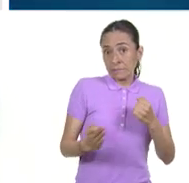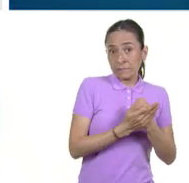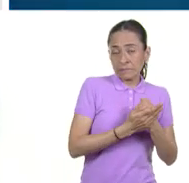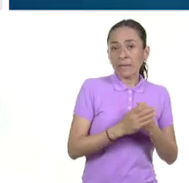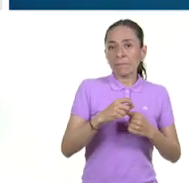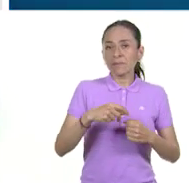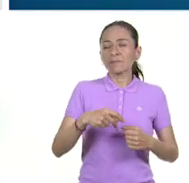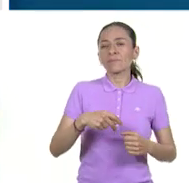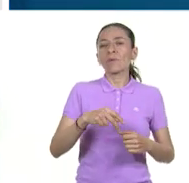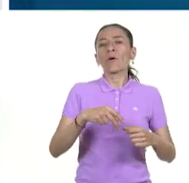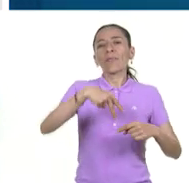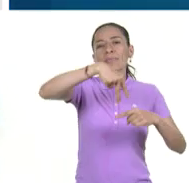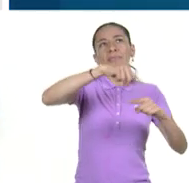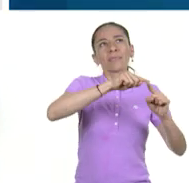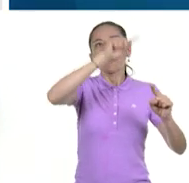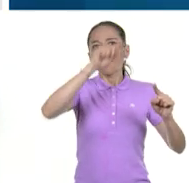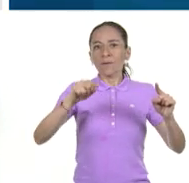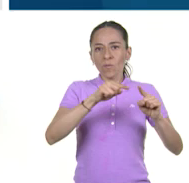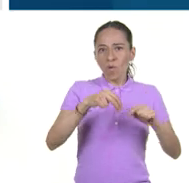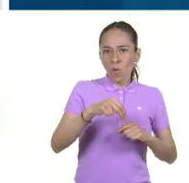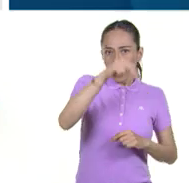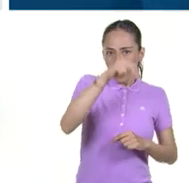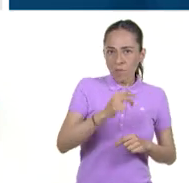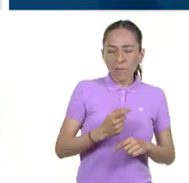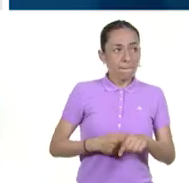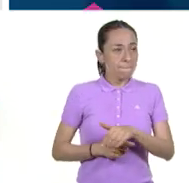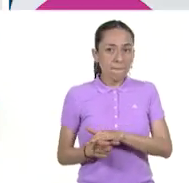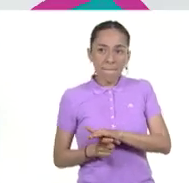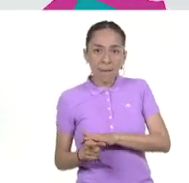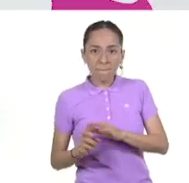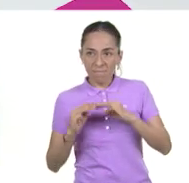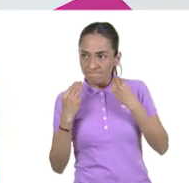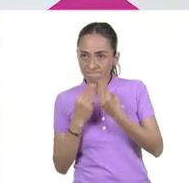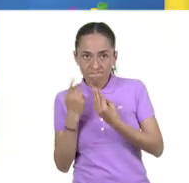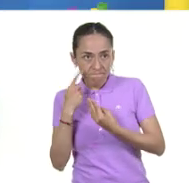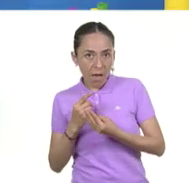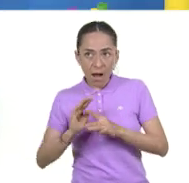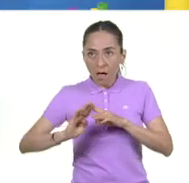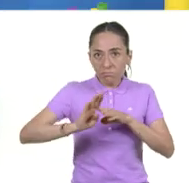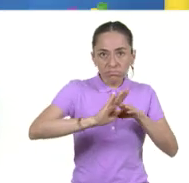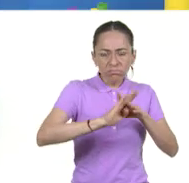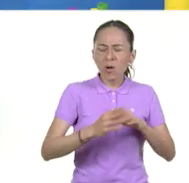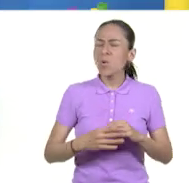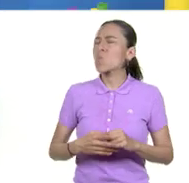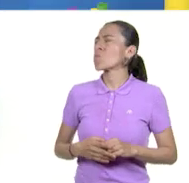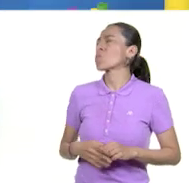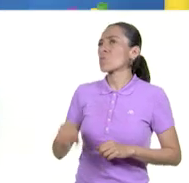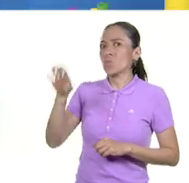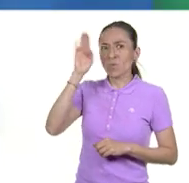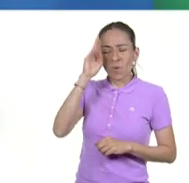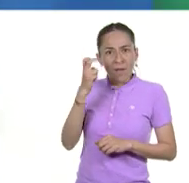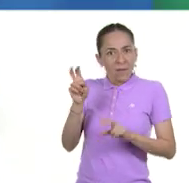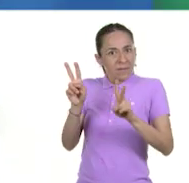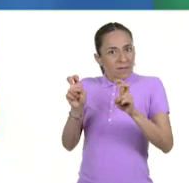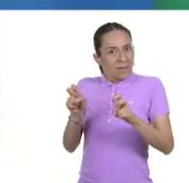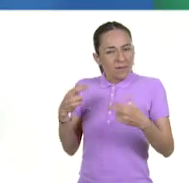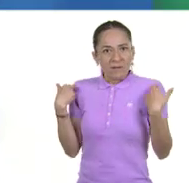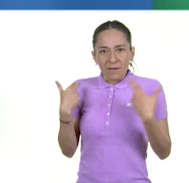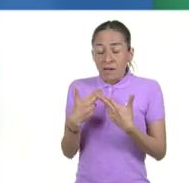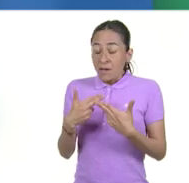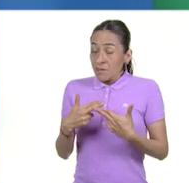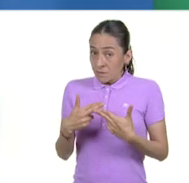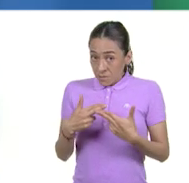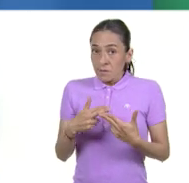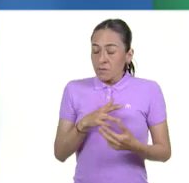Norte pagan a las redes de crimen organizado para transitar. Vaya tema, maestro. Maravilloso, de